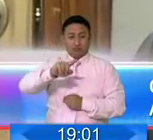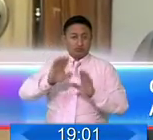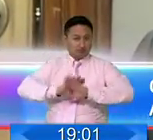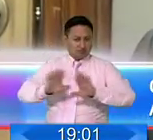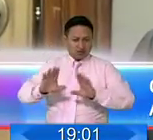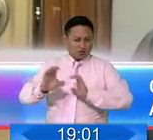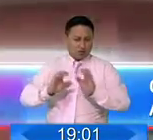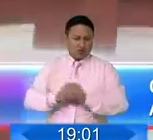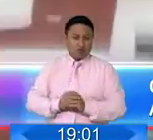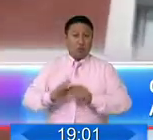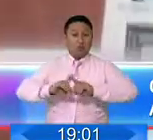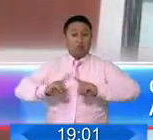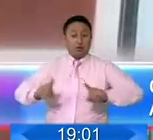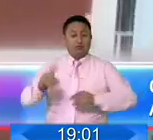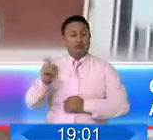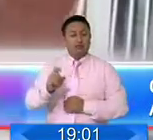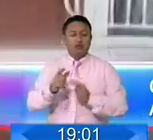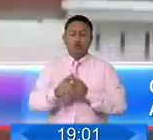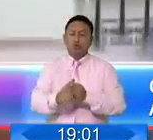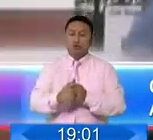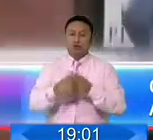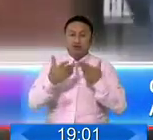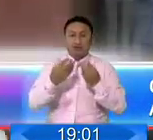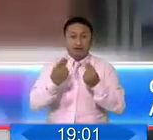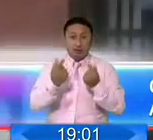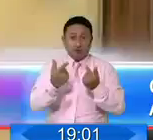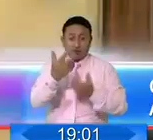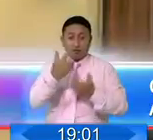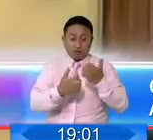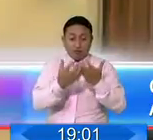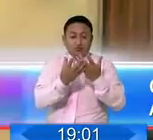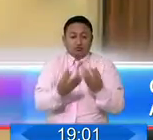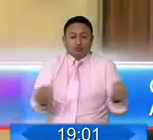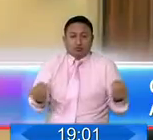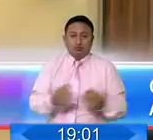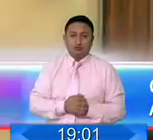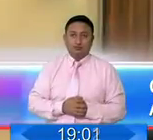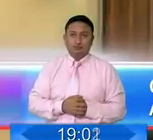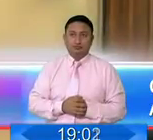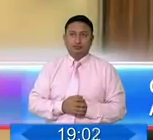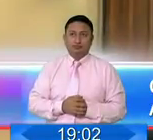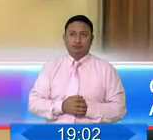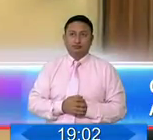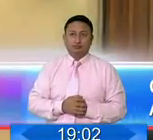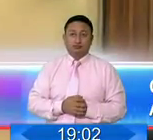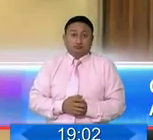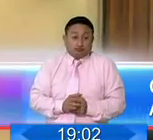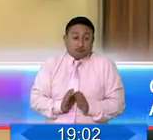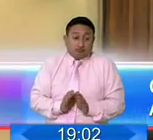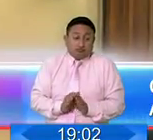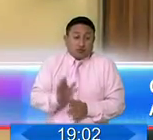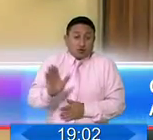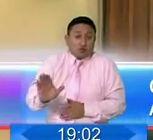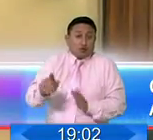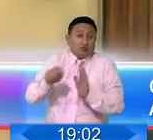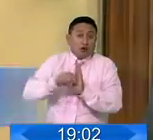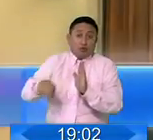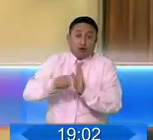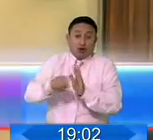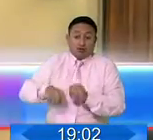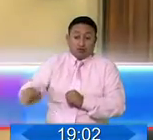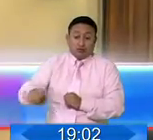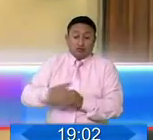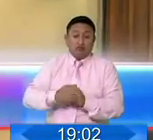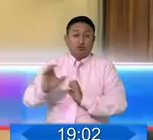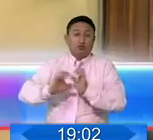una salida diplomática en el menor tiempo posible en este tema. ¿Y por qué no? Que el propio abogado, los abogados del señor Assange, hablen con el